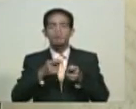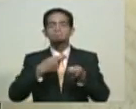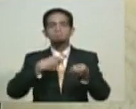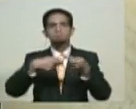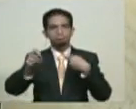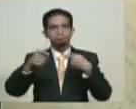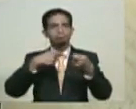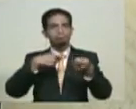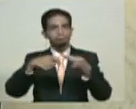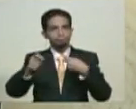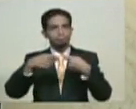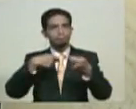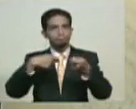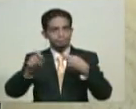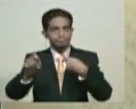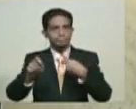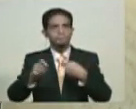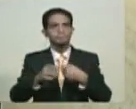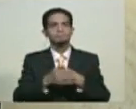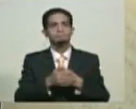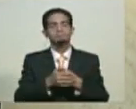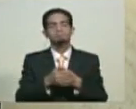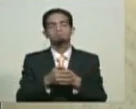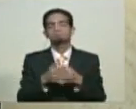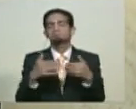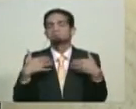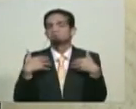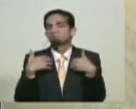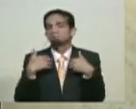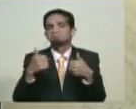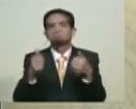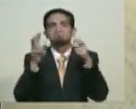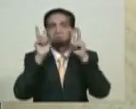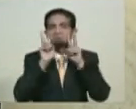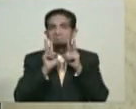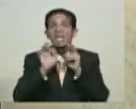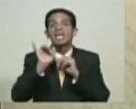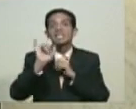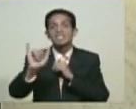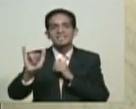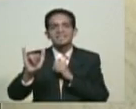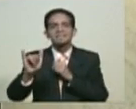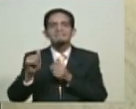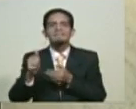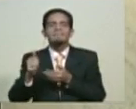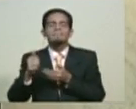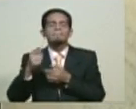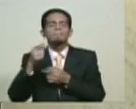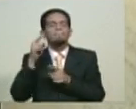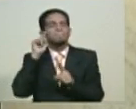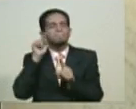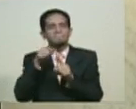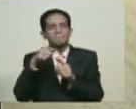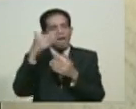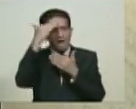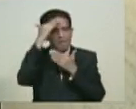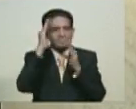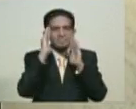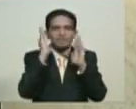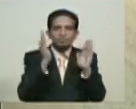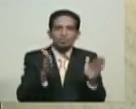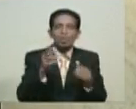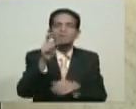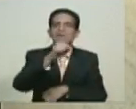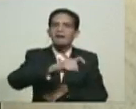como privadas, de manera sana y atendiendo a las necesidades del desarrollo